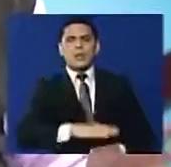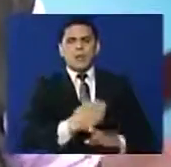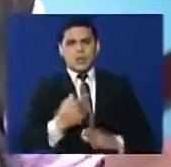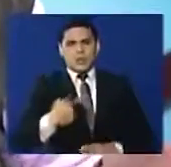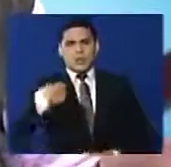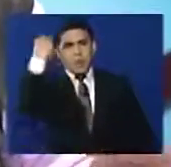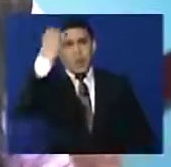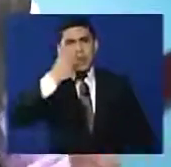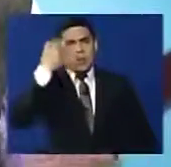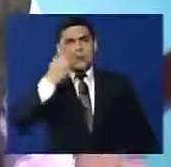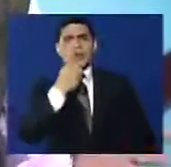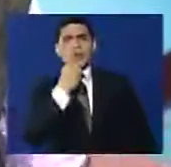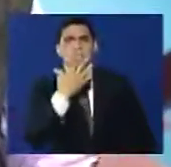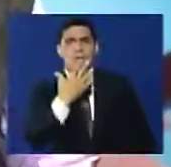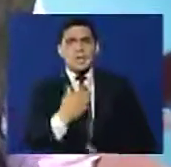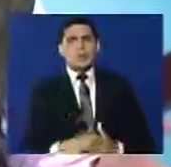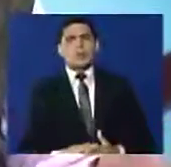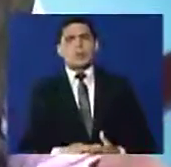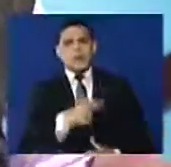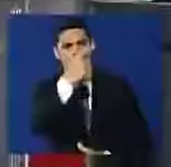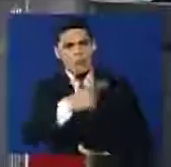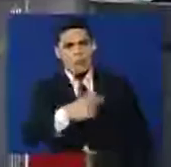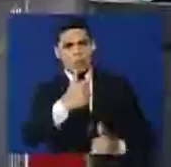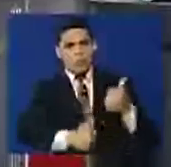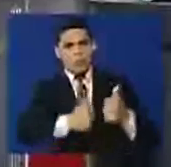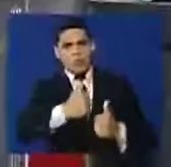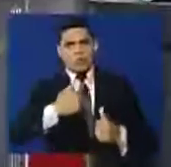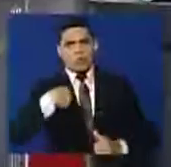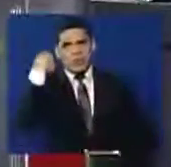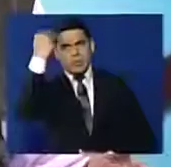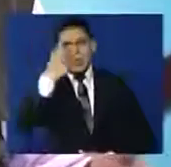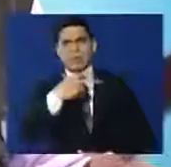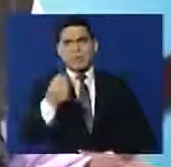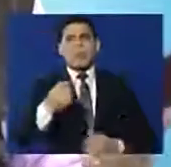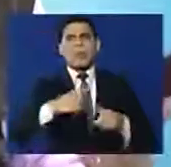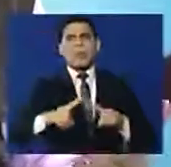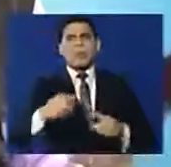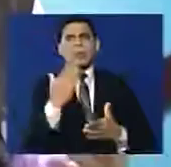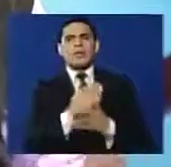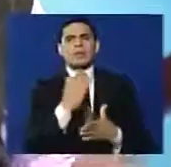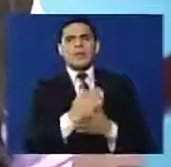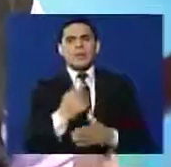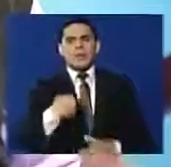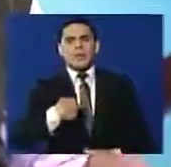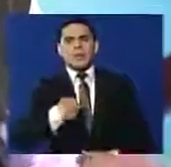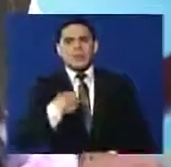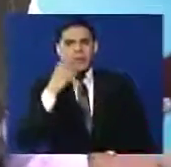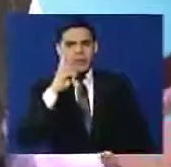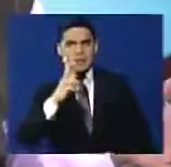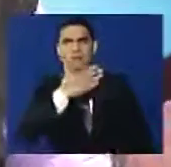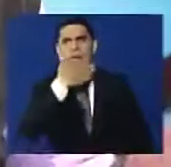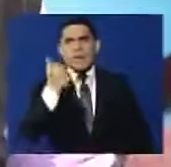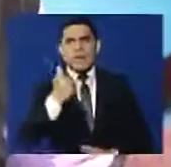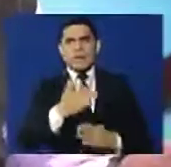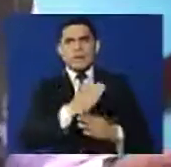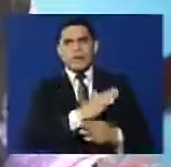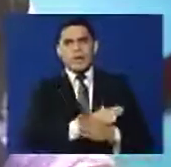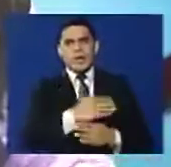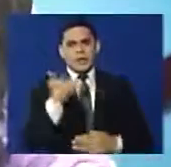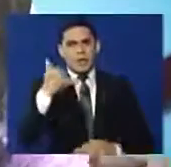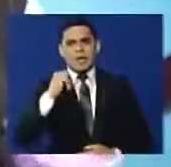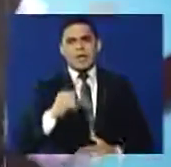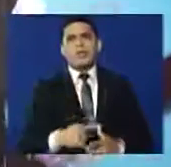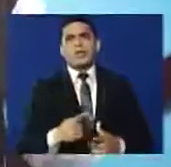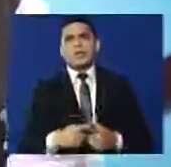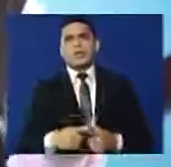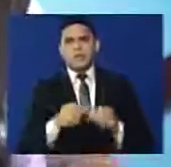lo que yo pensaba, lo que yo idealizaba como un candidato o como un presidente, pero siempre para mí ha sido mejor de lo que había en ese momento.